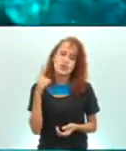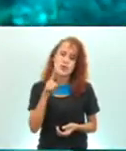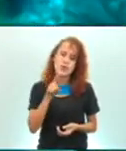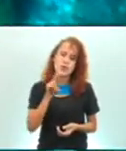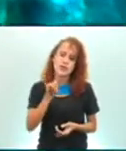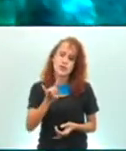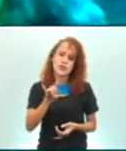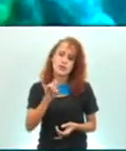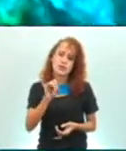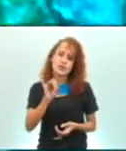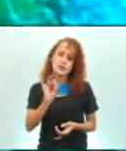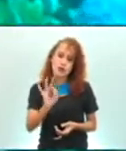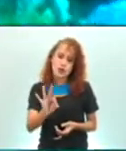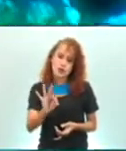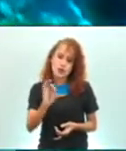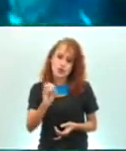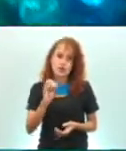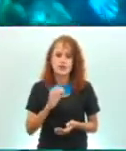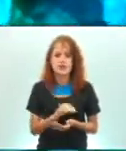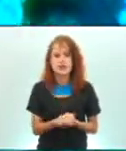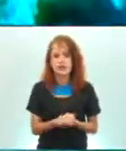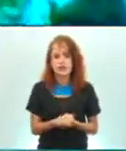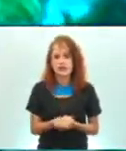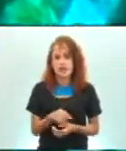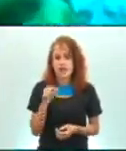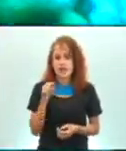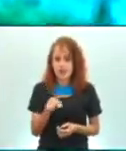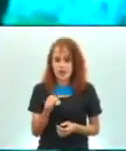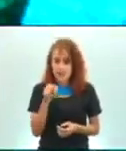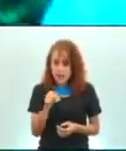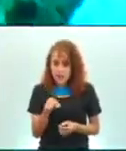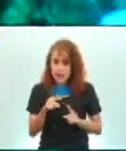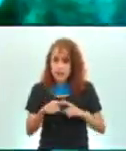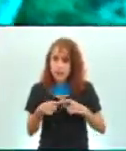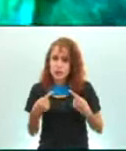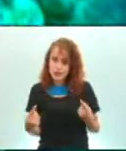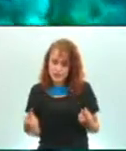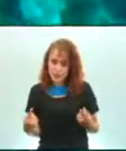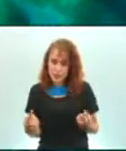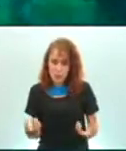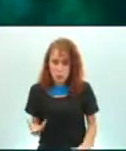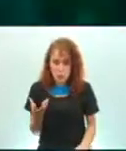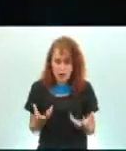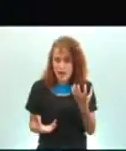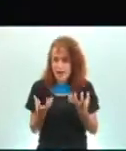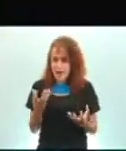siglo y es una de las consecuencias más evidentes del calentamiento global.